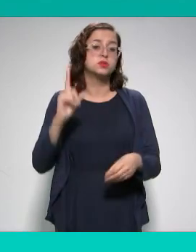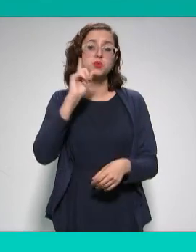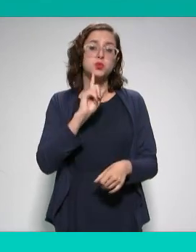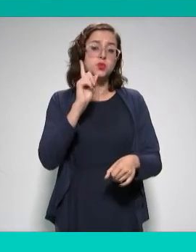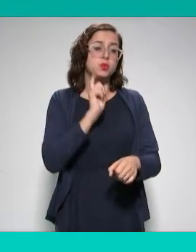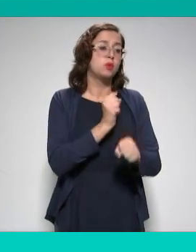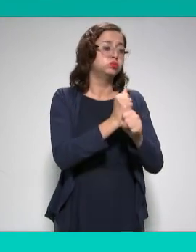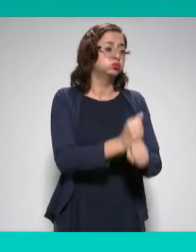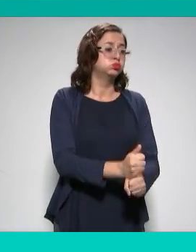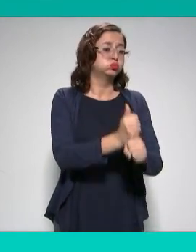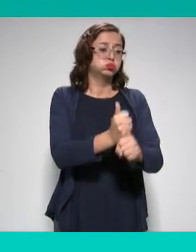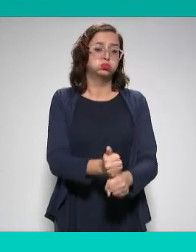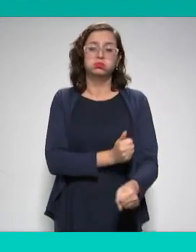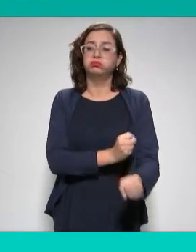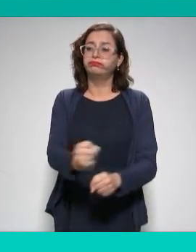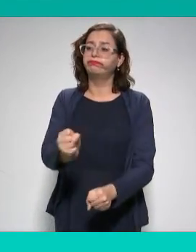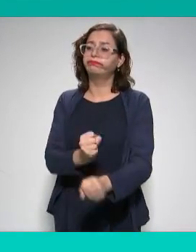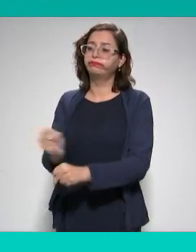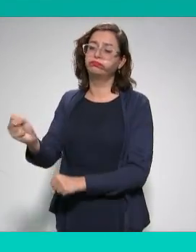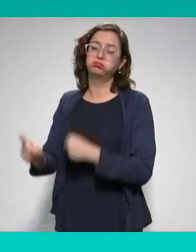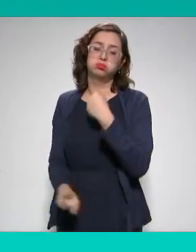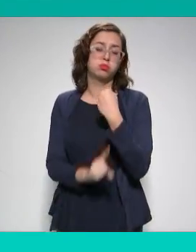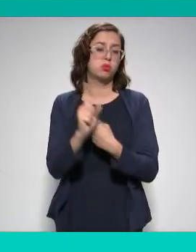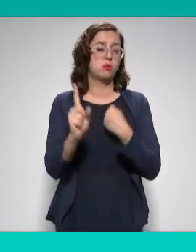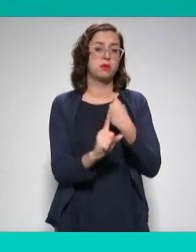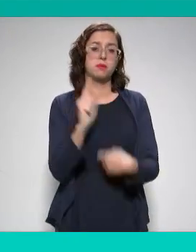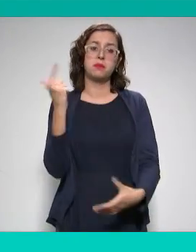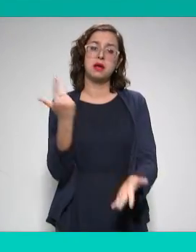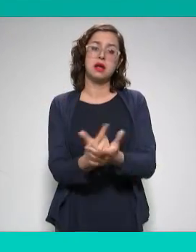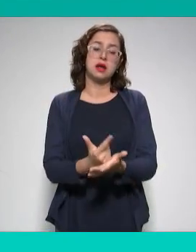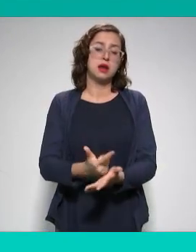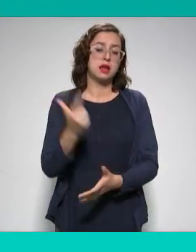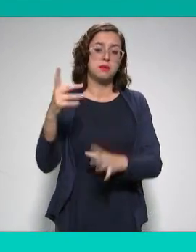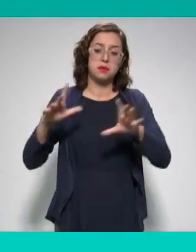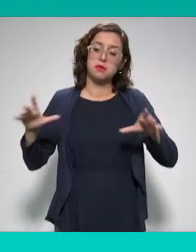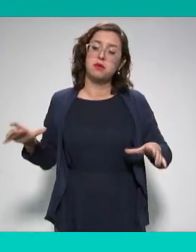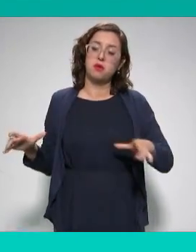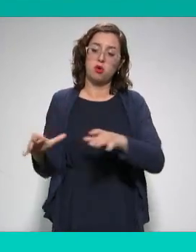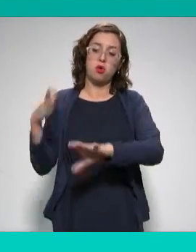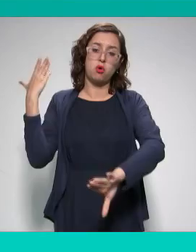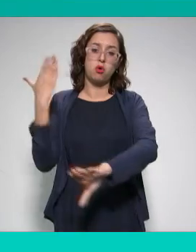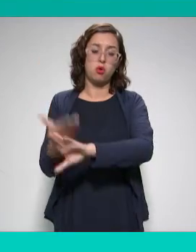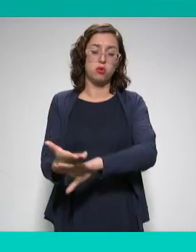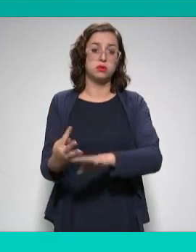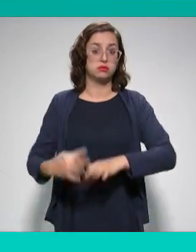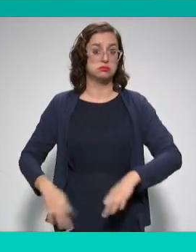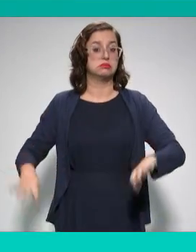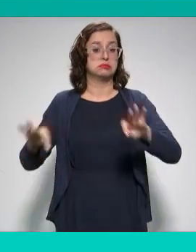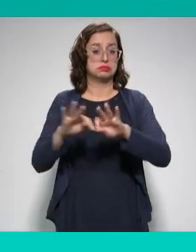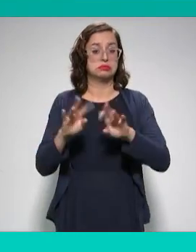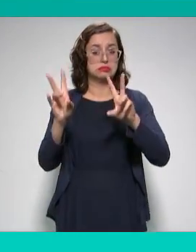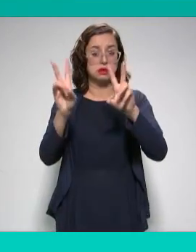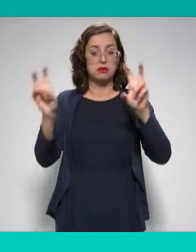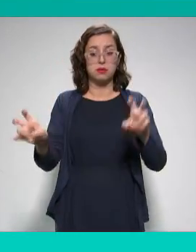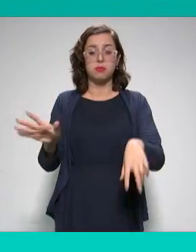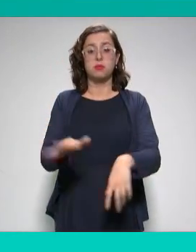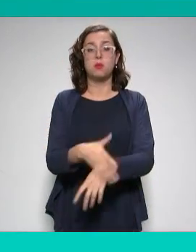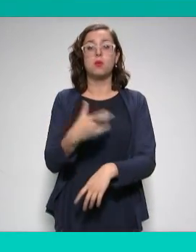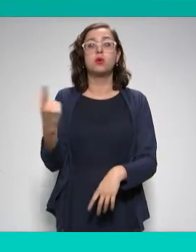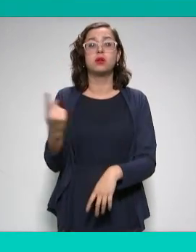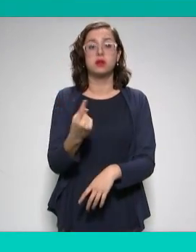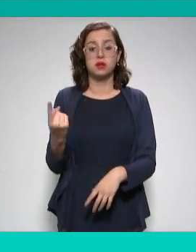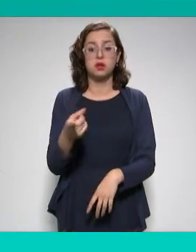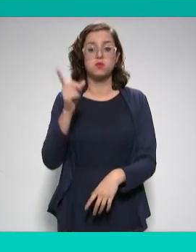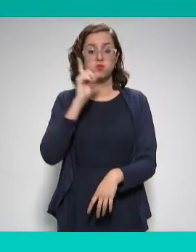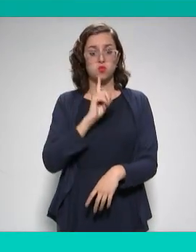se han convertido en un problema estructural para este importante sector de la población pues no sólo son más propensas